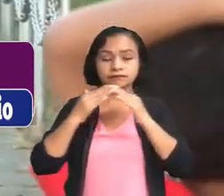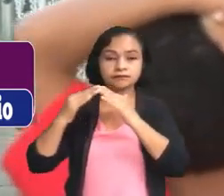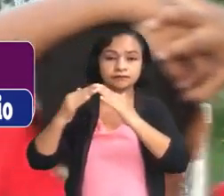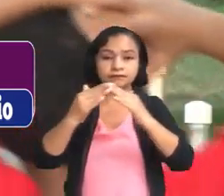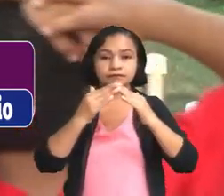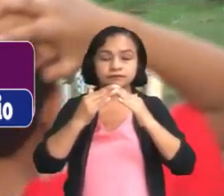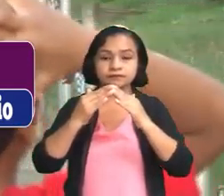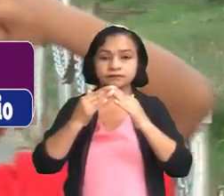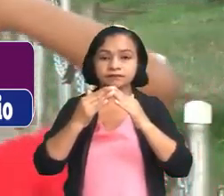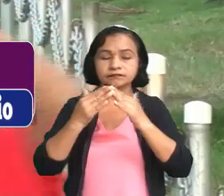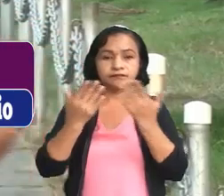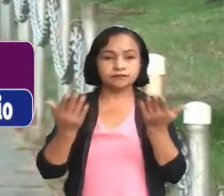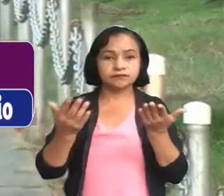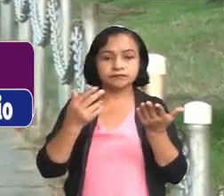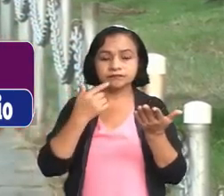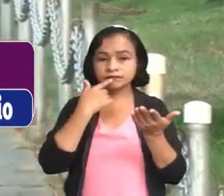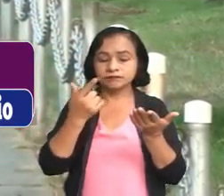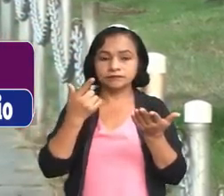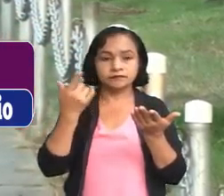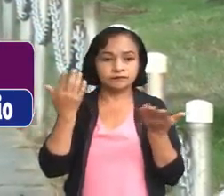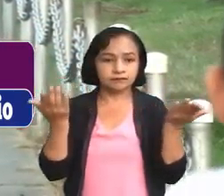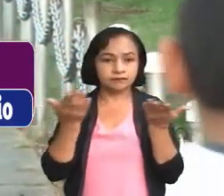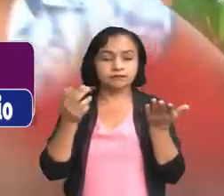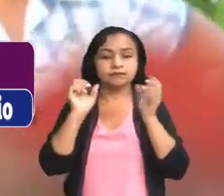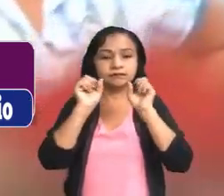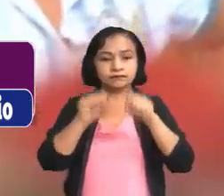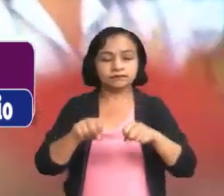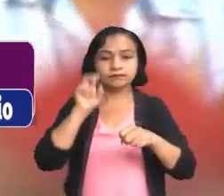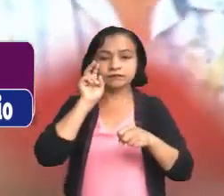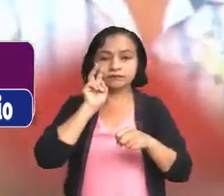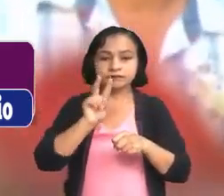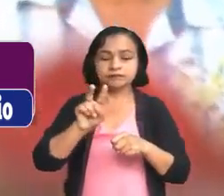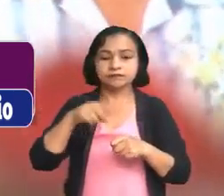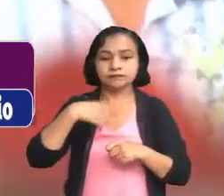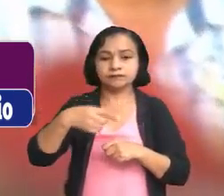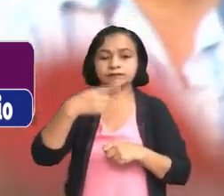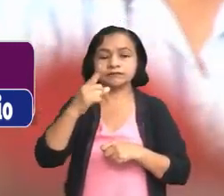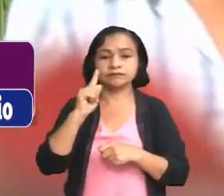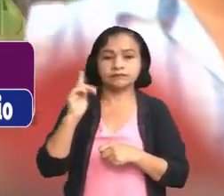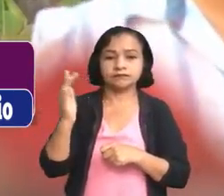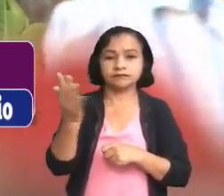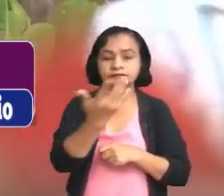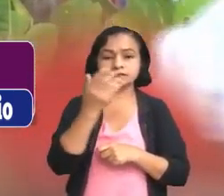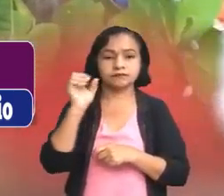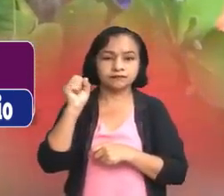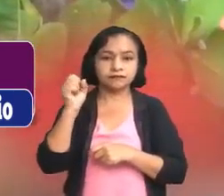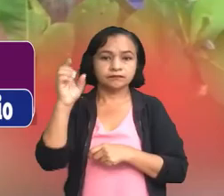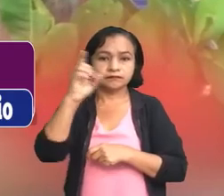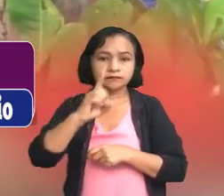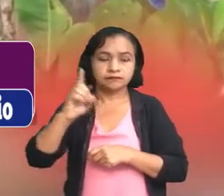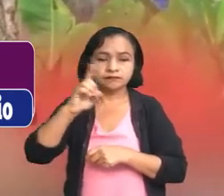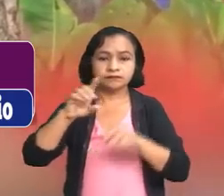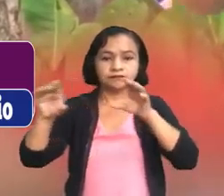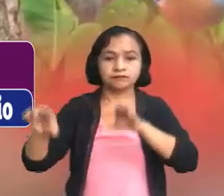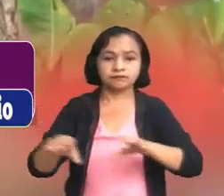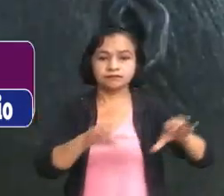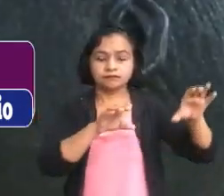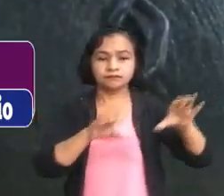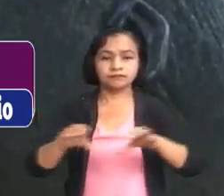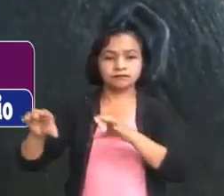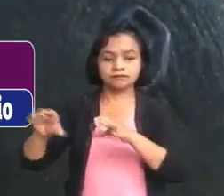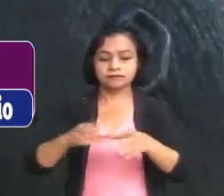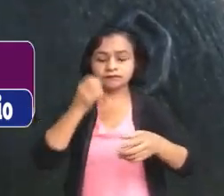y no es, digamos, algo que estamos inventando, lo podemos ver a diario, todos los fines de semana hay actividades con los niños,